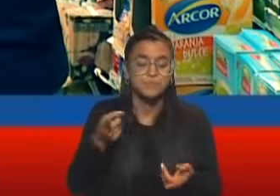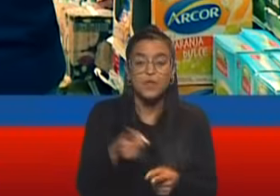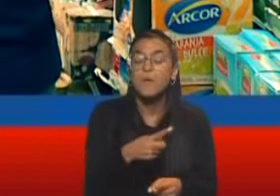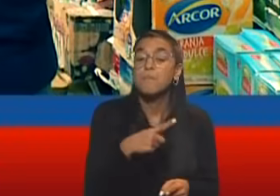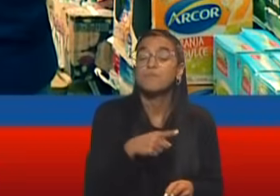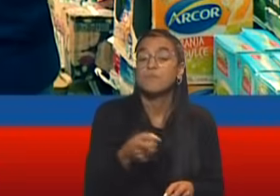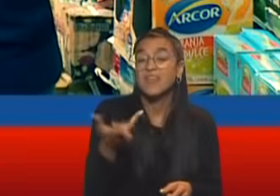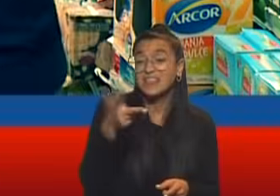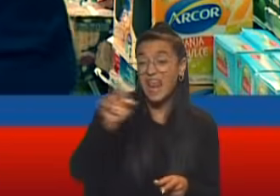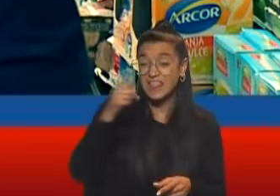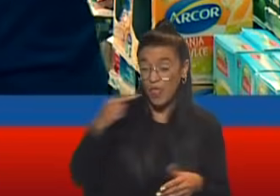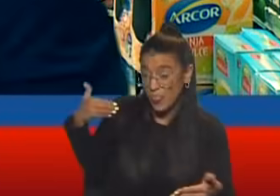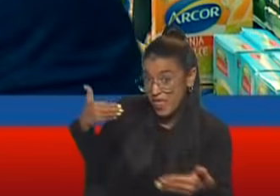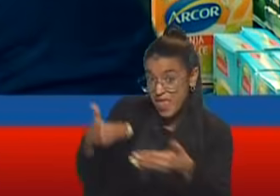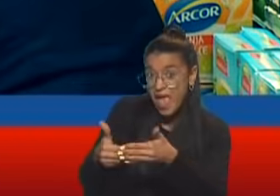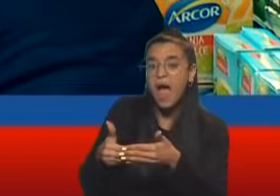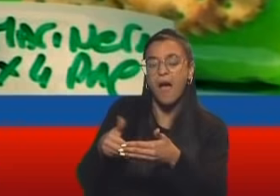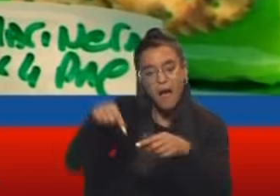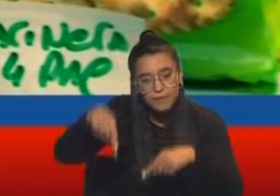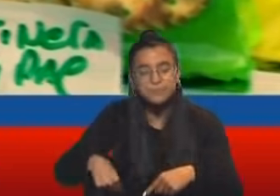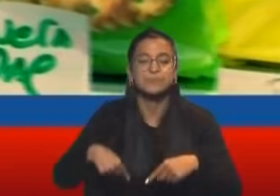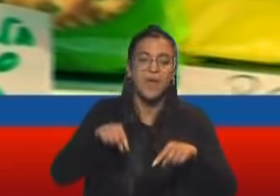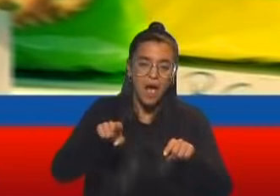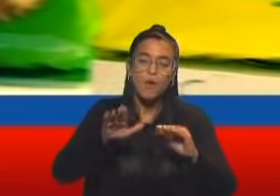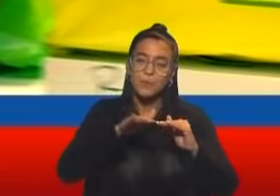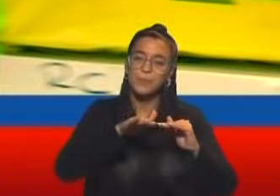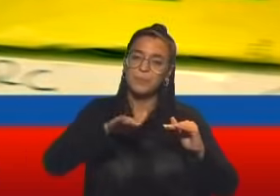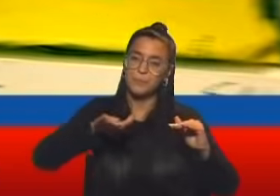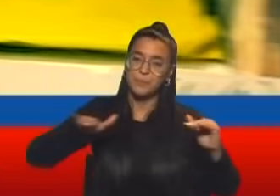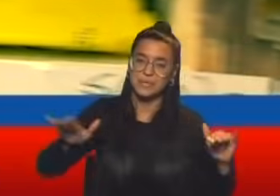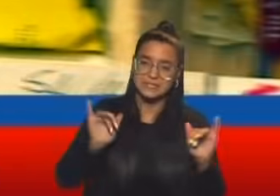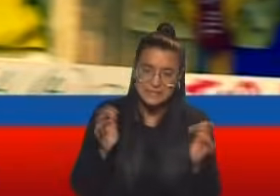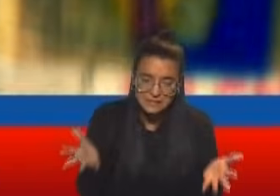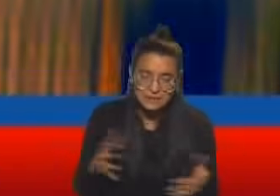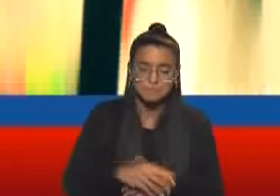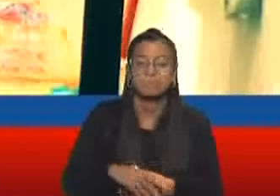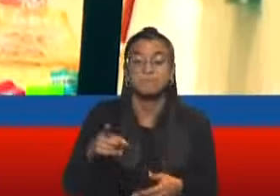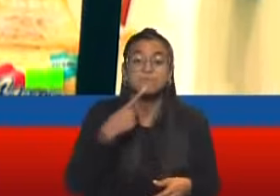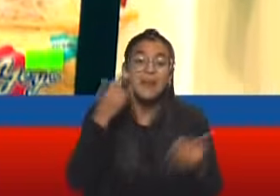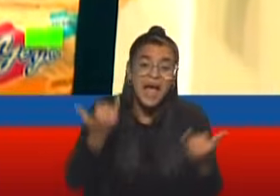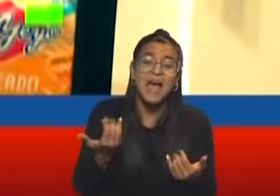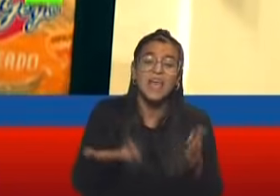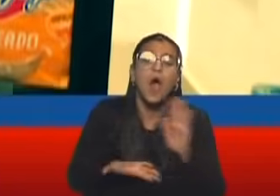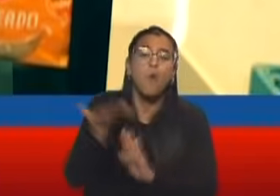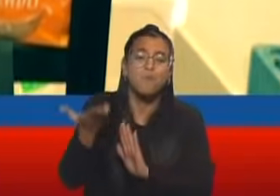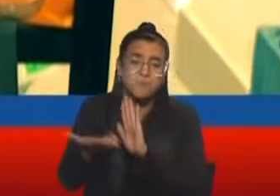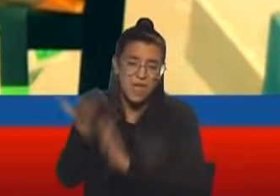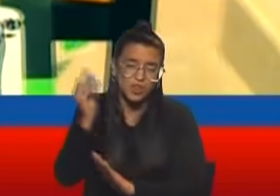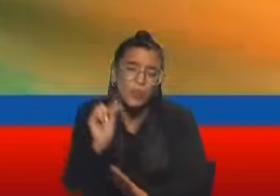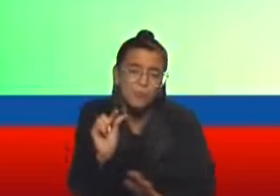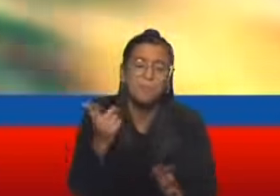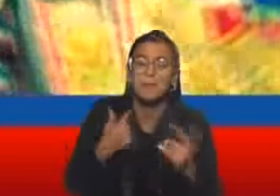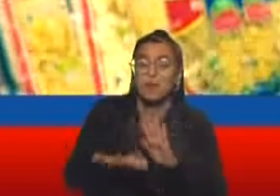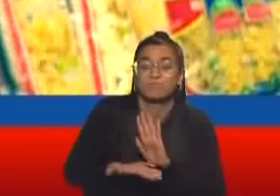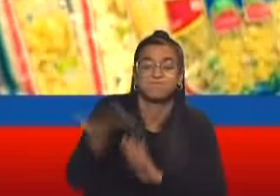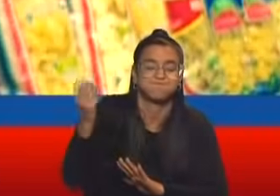los últimos 30 días esto se fue alentando, o sea, si bien hay pequeños aumentos, los aumentos no son